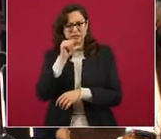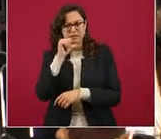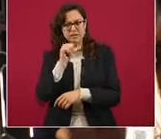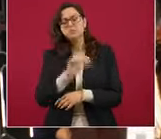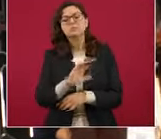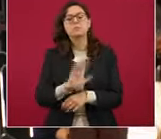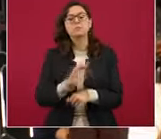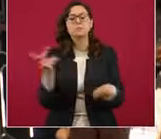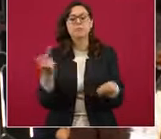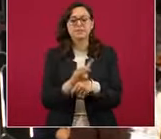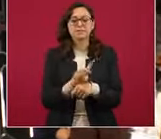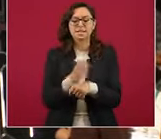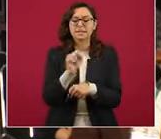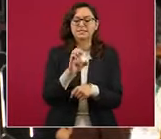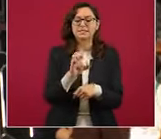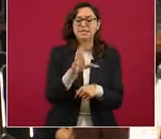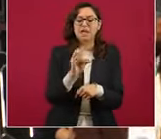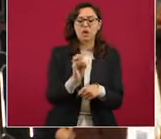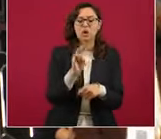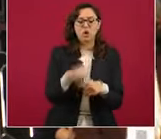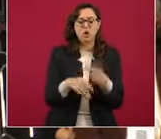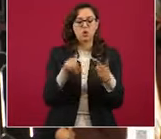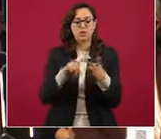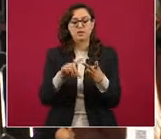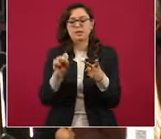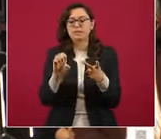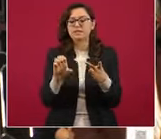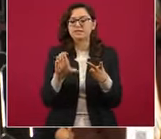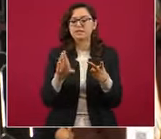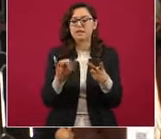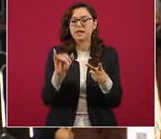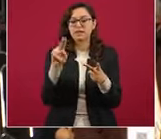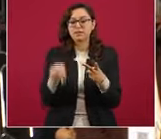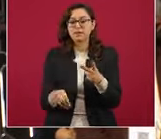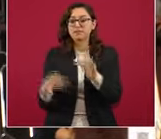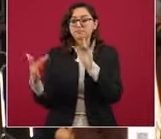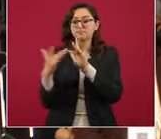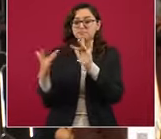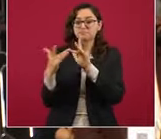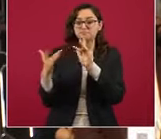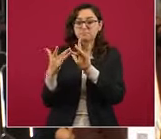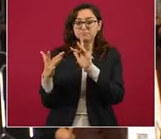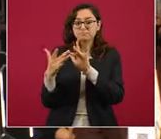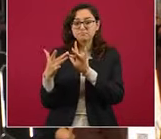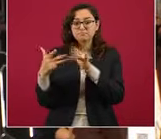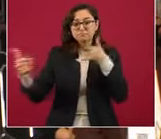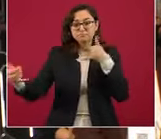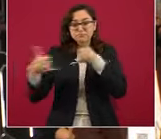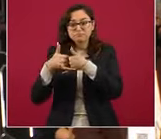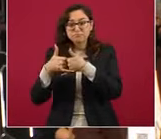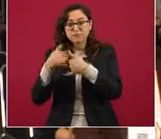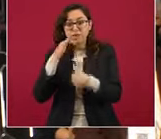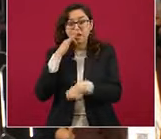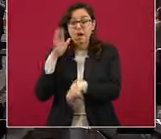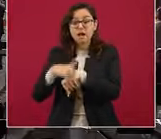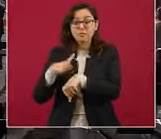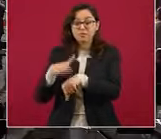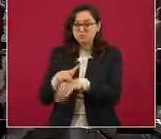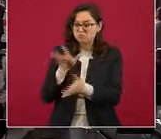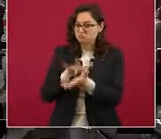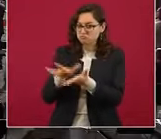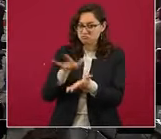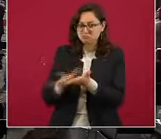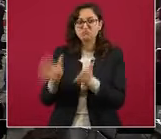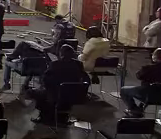o la Secretaría del Bienestar se comunican con estos beneficiarios para decirles que su apoyo está